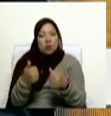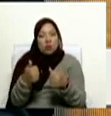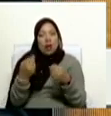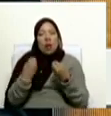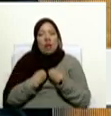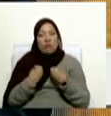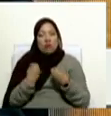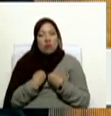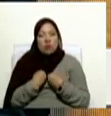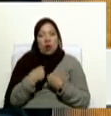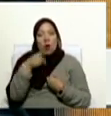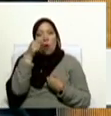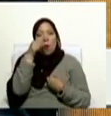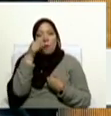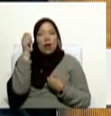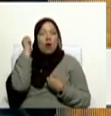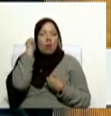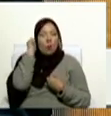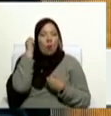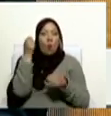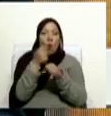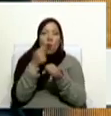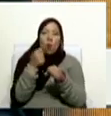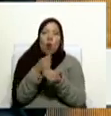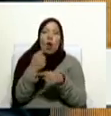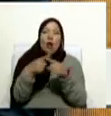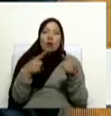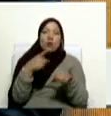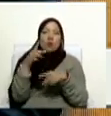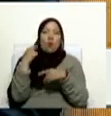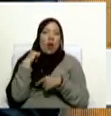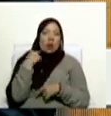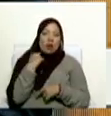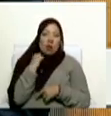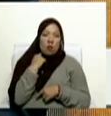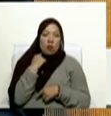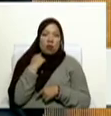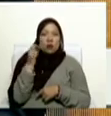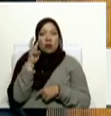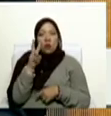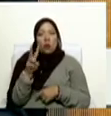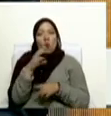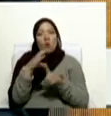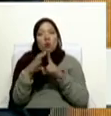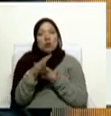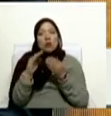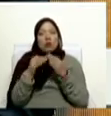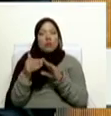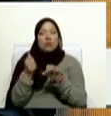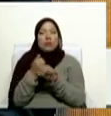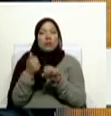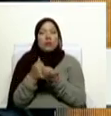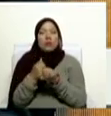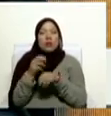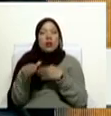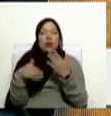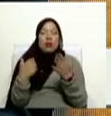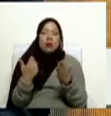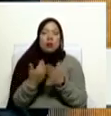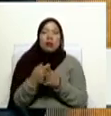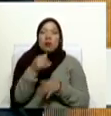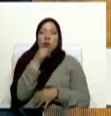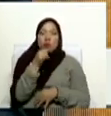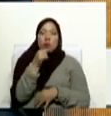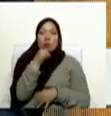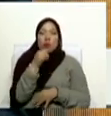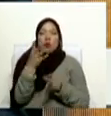vida a los hombres dolientes del Antiguo universo ya la veo comunicando sus preciosos secretos a los sabios que ignoran